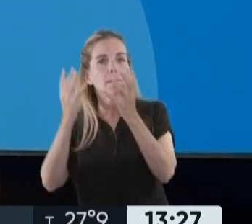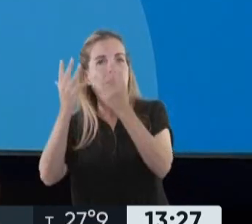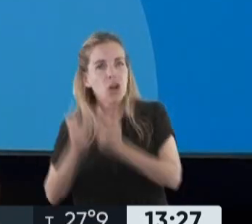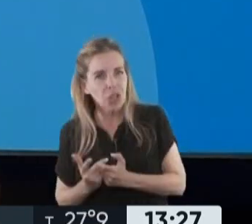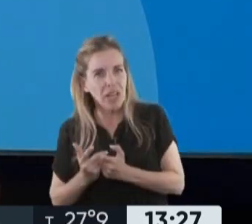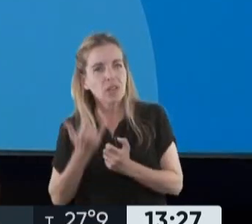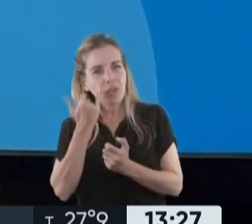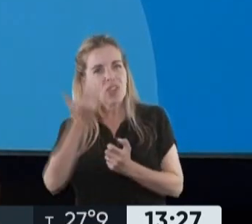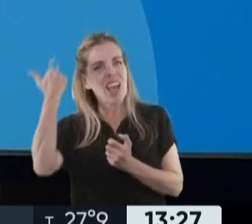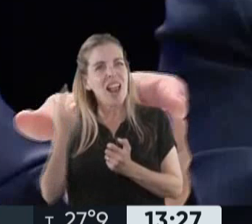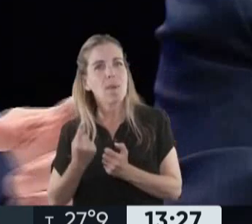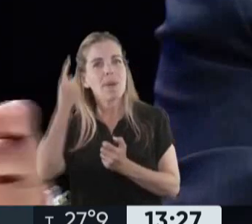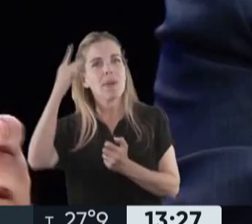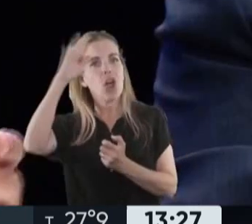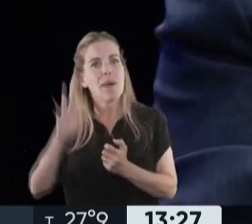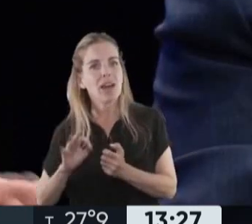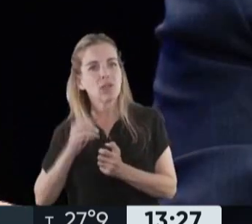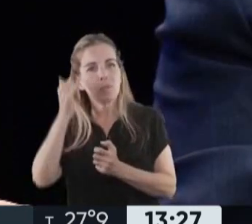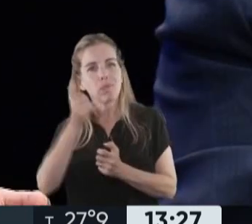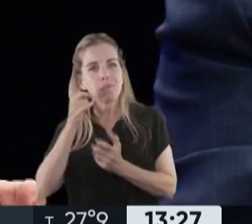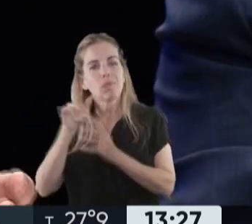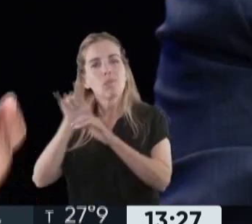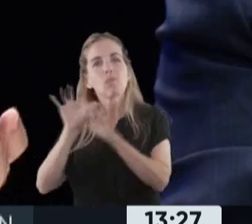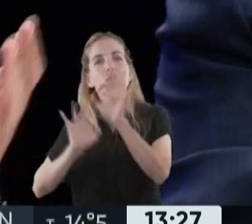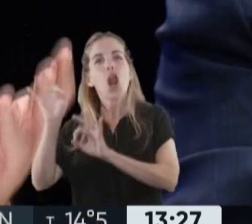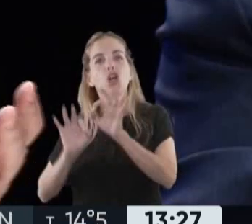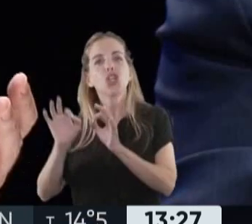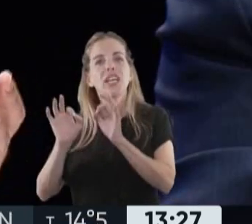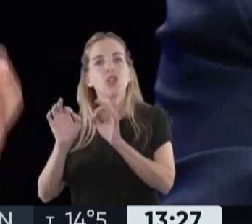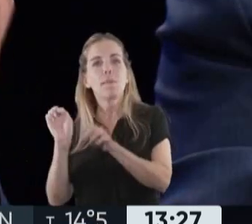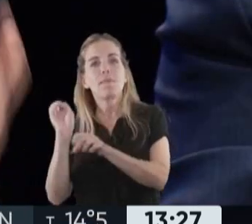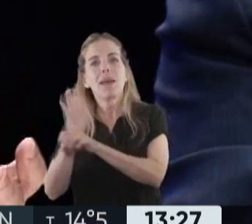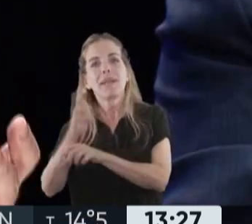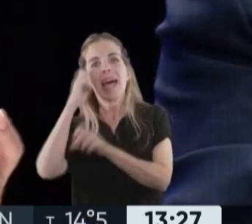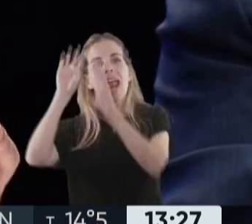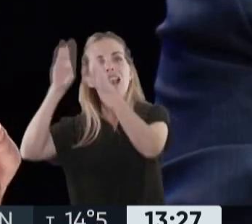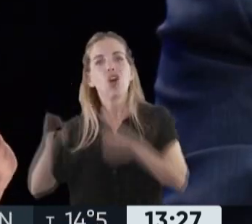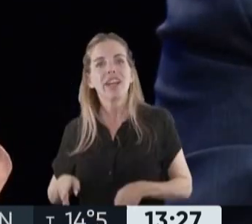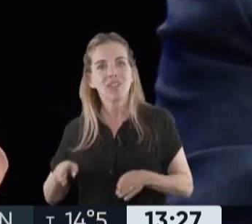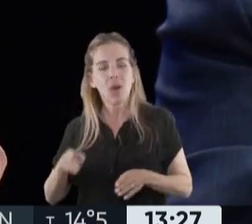en mi discurso del 1 de marzo, que es un proyecto que además piensa a la Argentina como un todo.